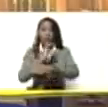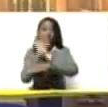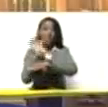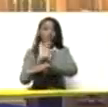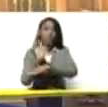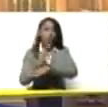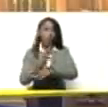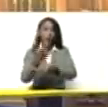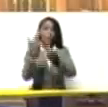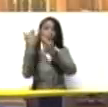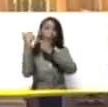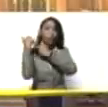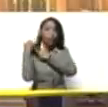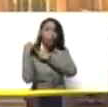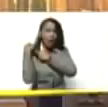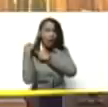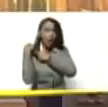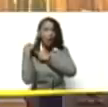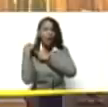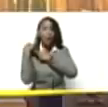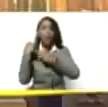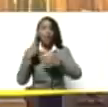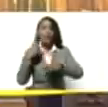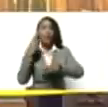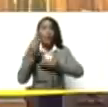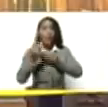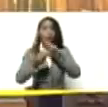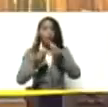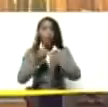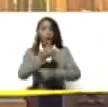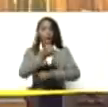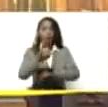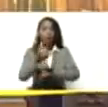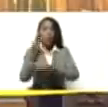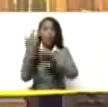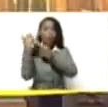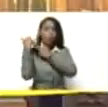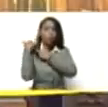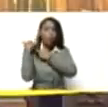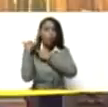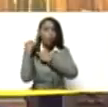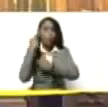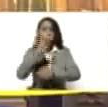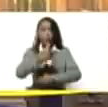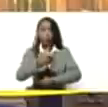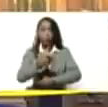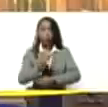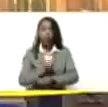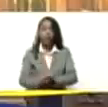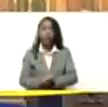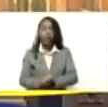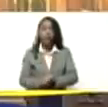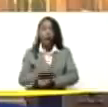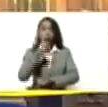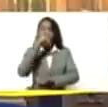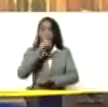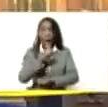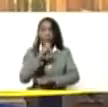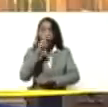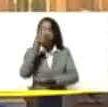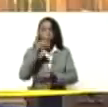aquellos años 2004 2014 que se garantizaron plenamente los derechos sociales del pueblo